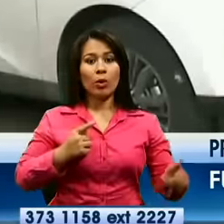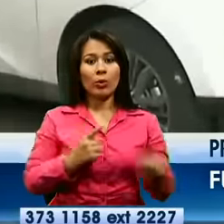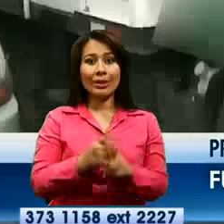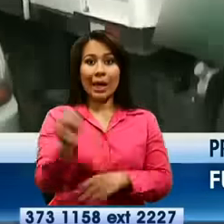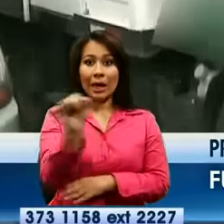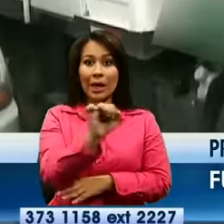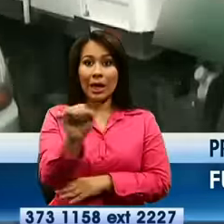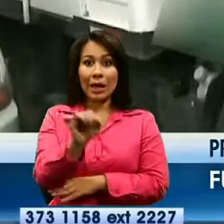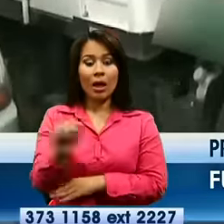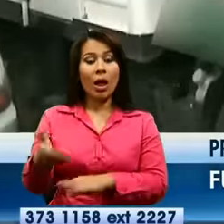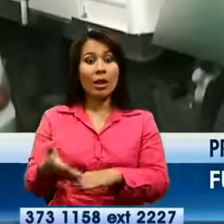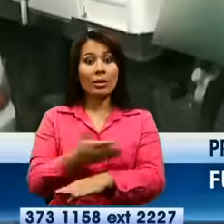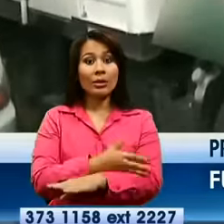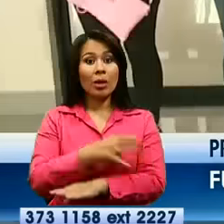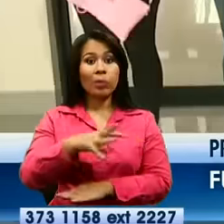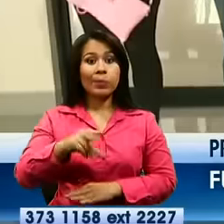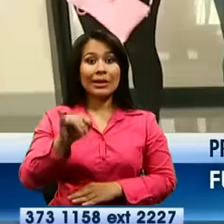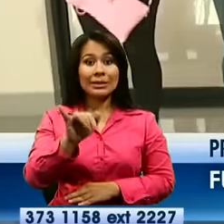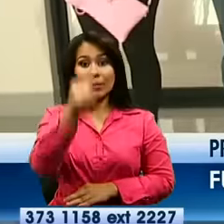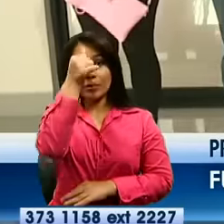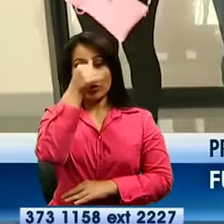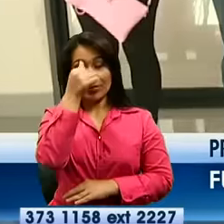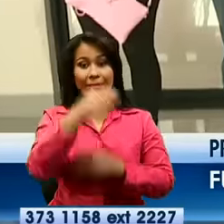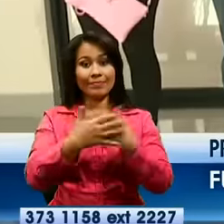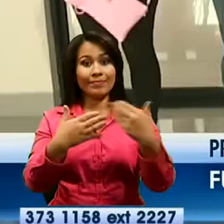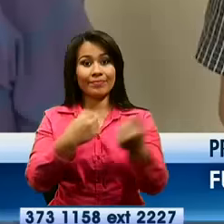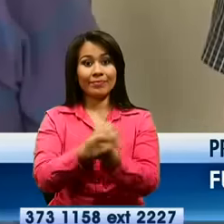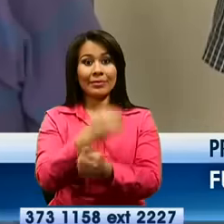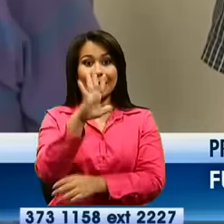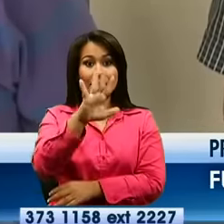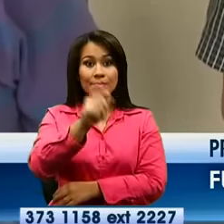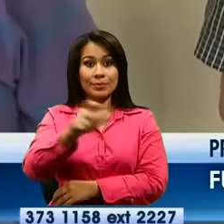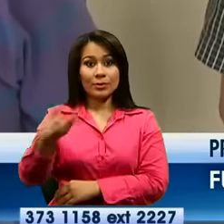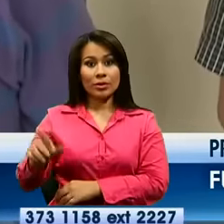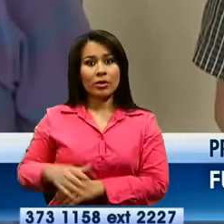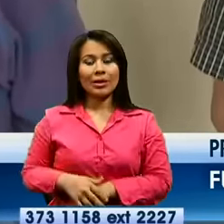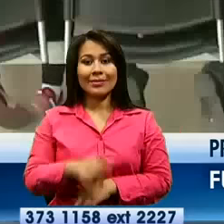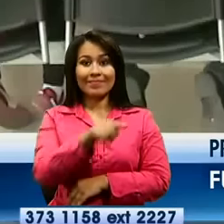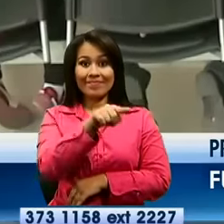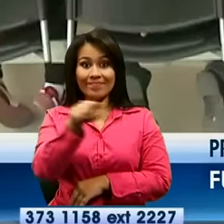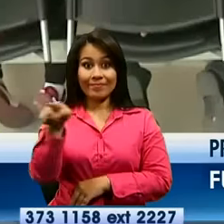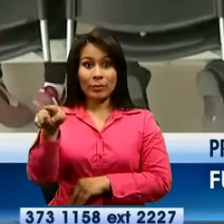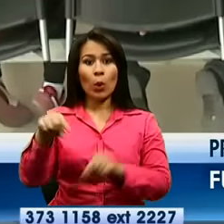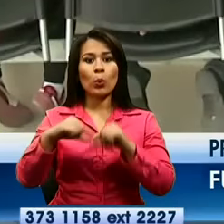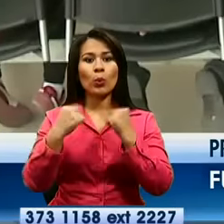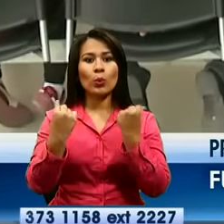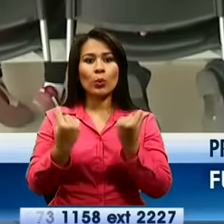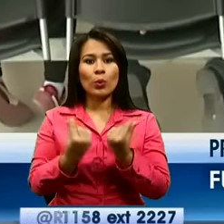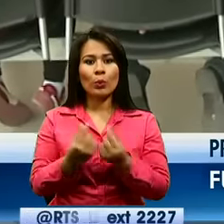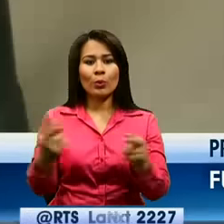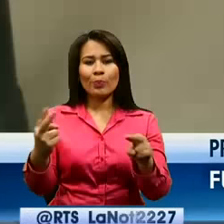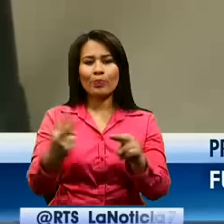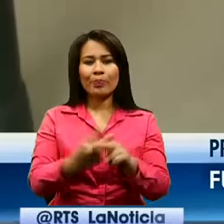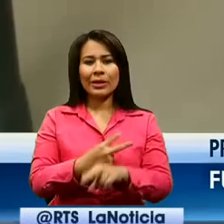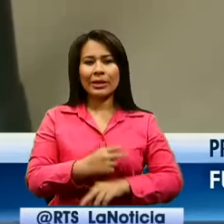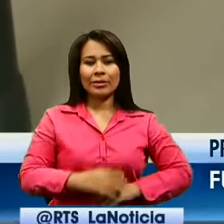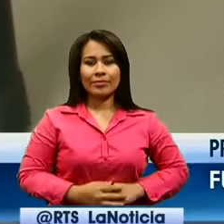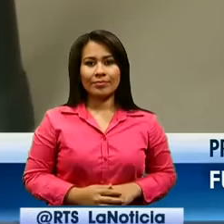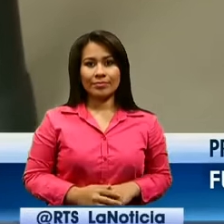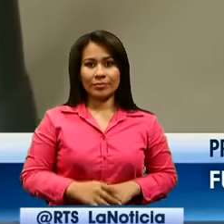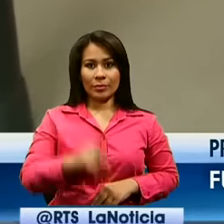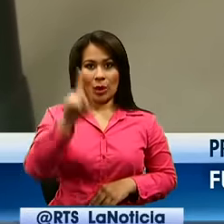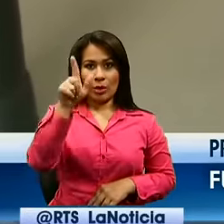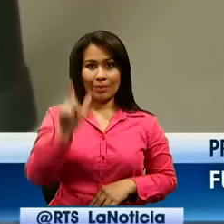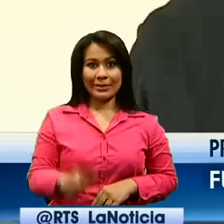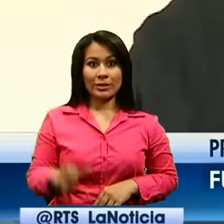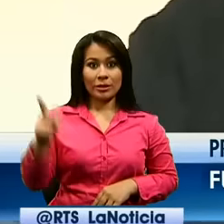reportados como robados el fin de semana y la detención de 5 personas presuntamente integrantes de una organización delictiva. Entre ellas cayó el